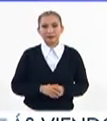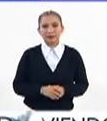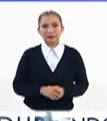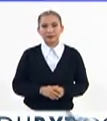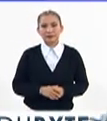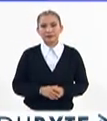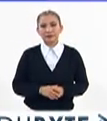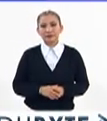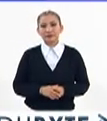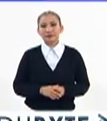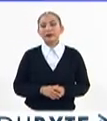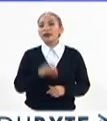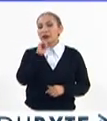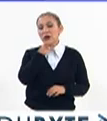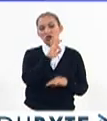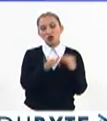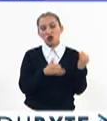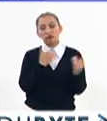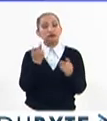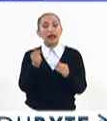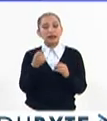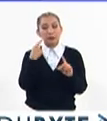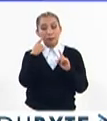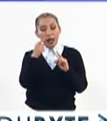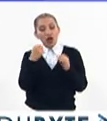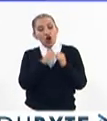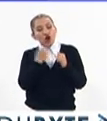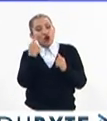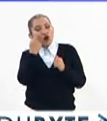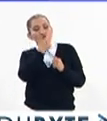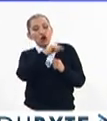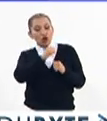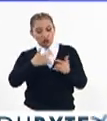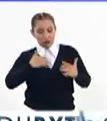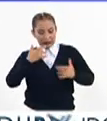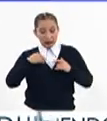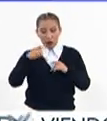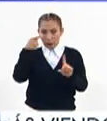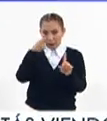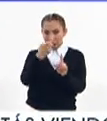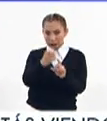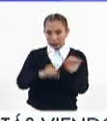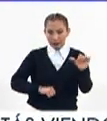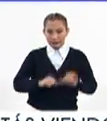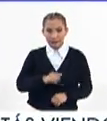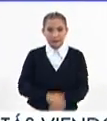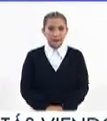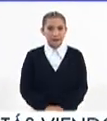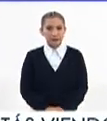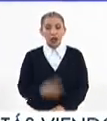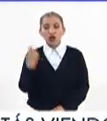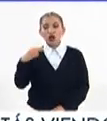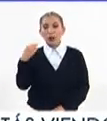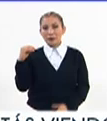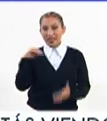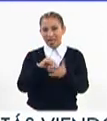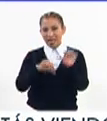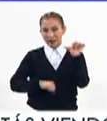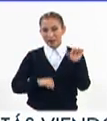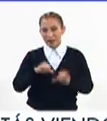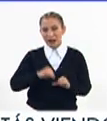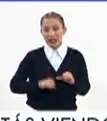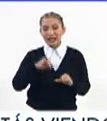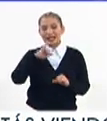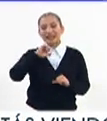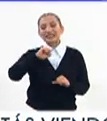discapacidad visual. Así que todo el sentido de esto es ver a través de nuestros otros sentidos. Ese es el objetivo principal de esta actividad. El nombre que lleva esta actividad